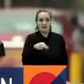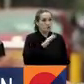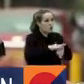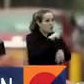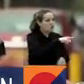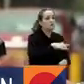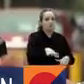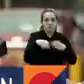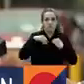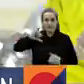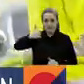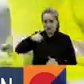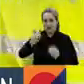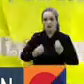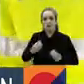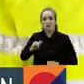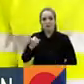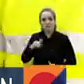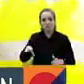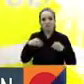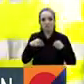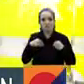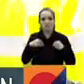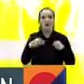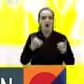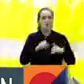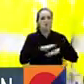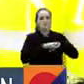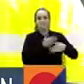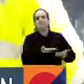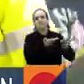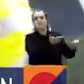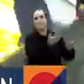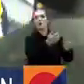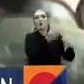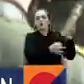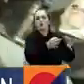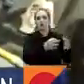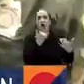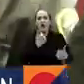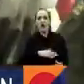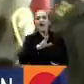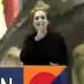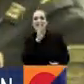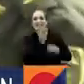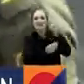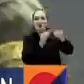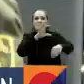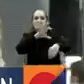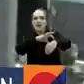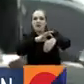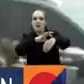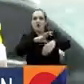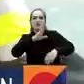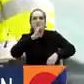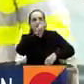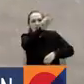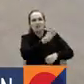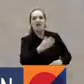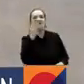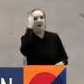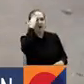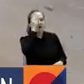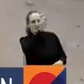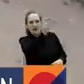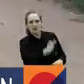disposición de las autoridades judiciales. Ahora las autoridades se concentran en buscar al autor material del hecho, quien ya está identificado